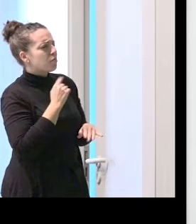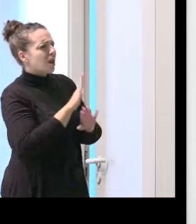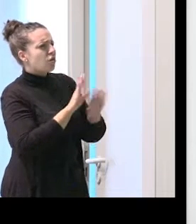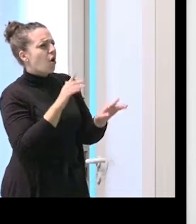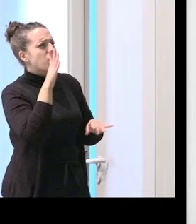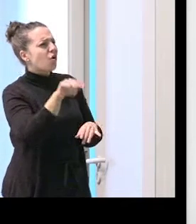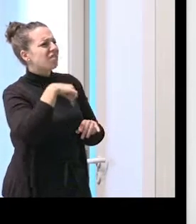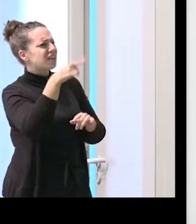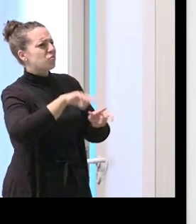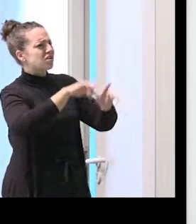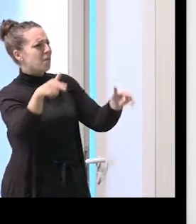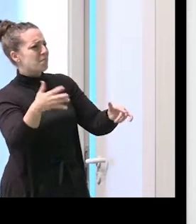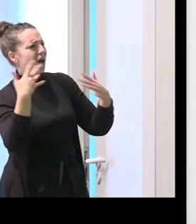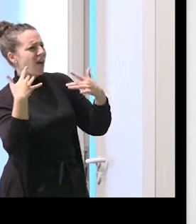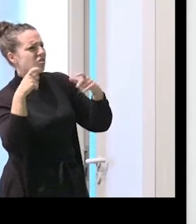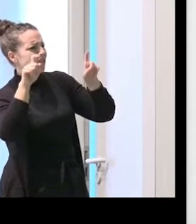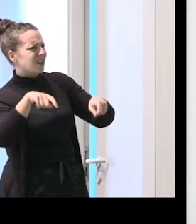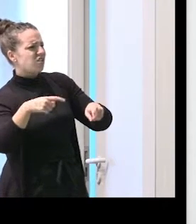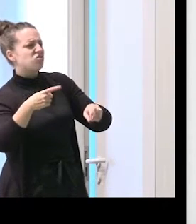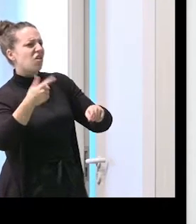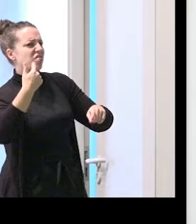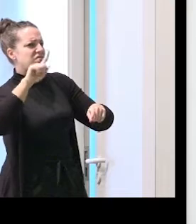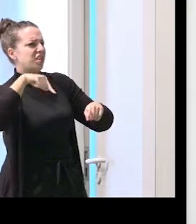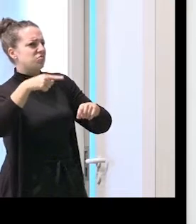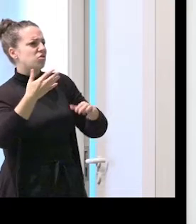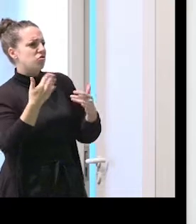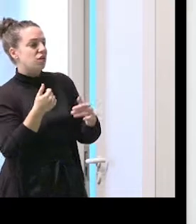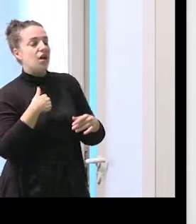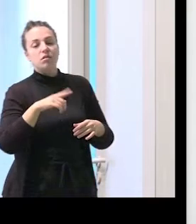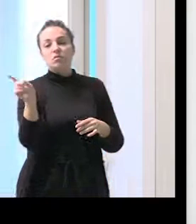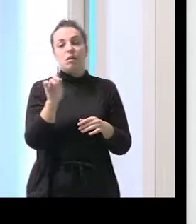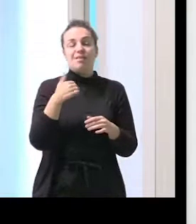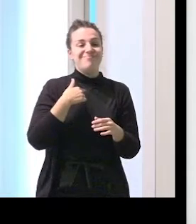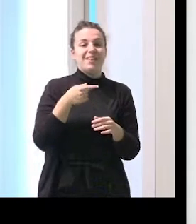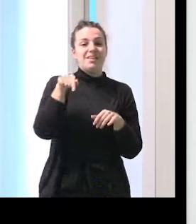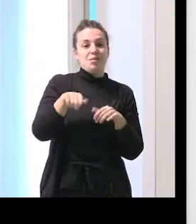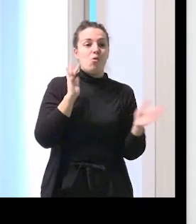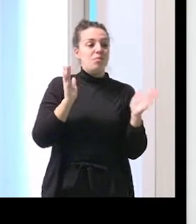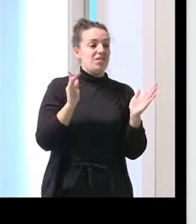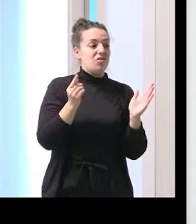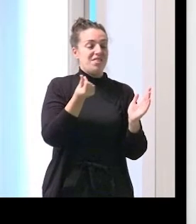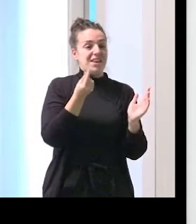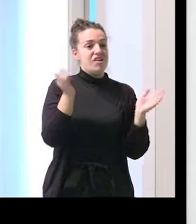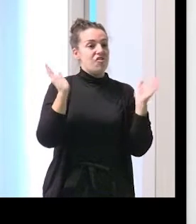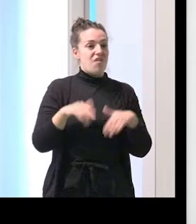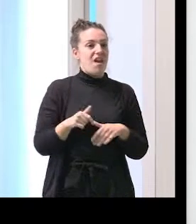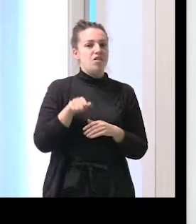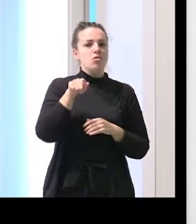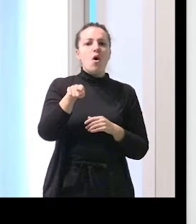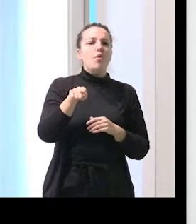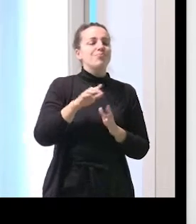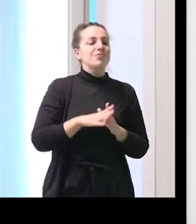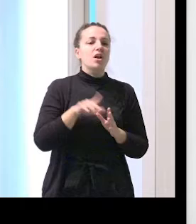el patio lo va a notar. Y le digo, no es por eso, es que en estos momentos no hay pasta y tu hijo tiene bastante buena inteligibilidad